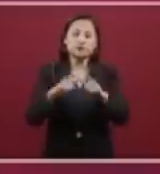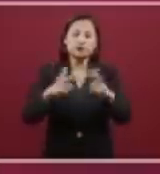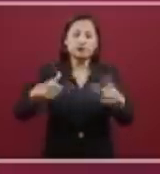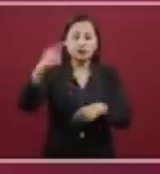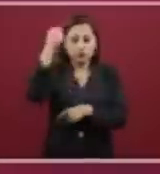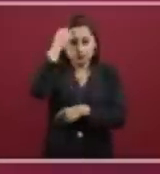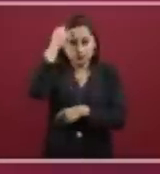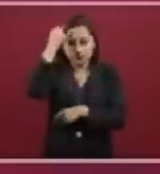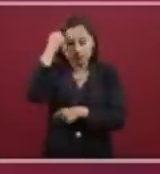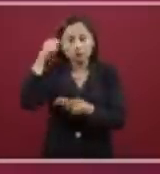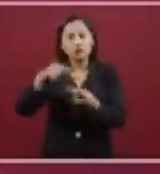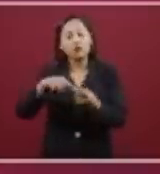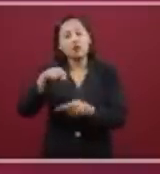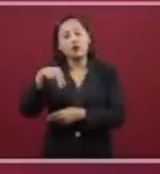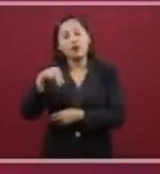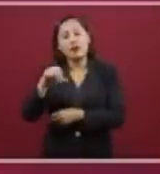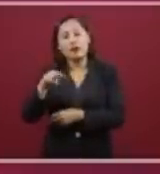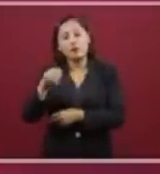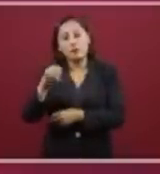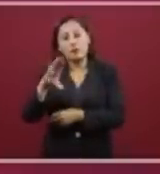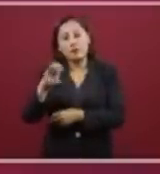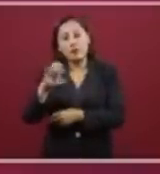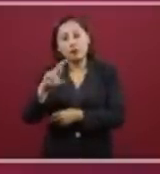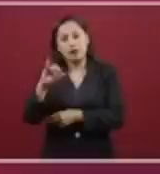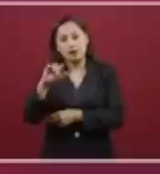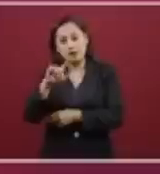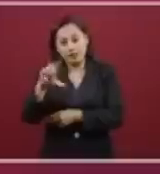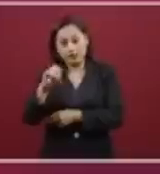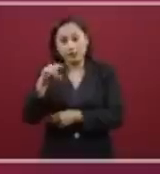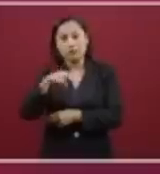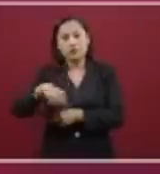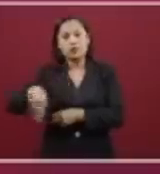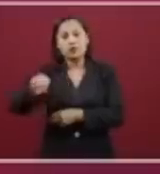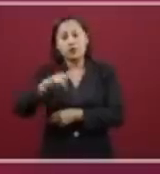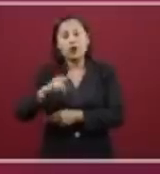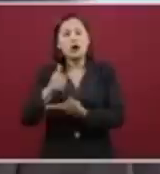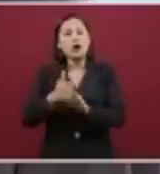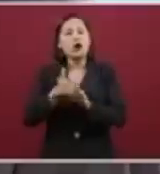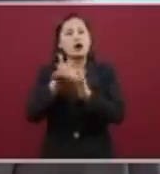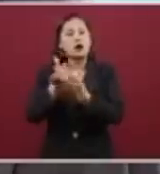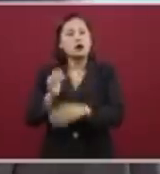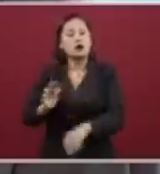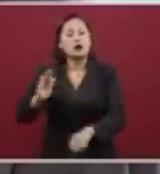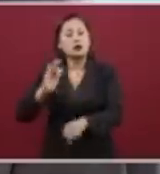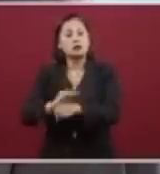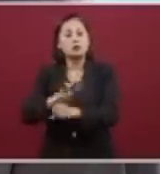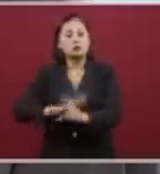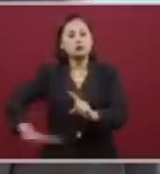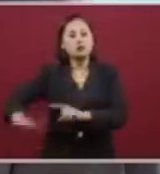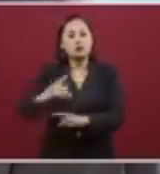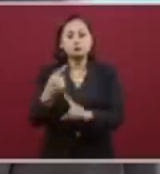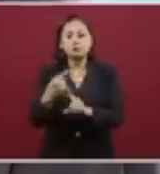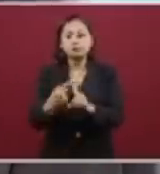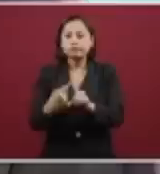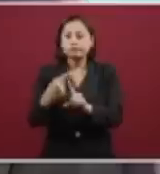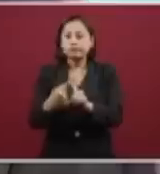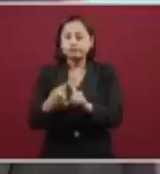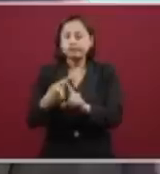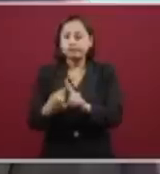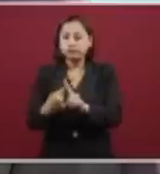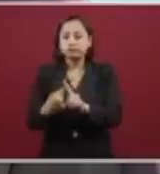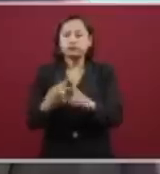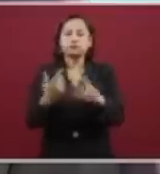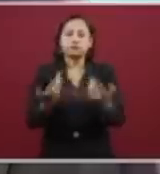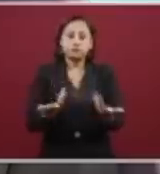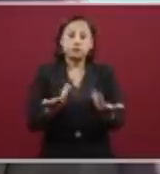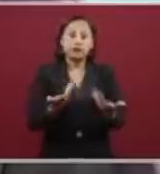cardillo cumplen una función esencial en la regulación de la temperatura en la zona oriente del valle por lo que con la construcción del nuevo